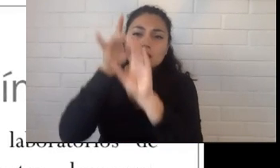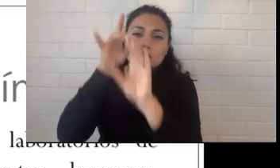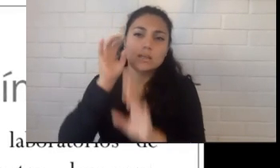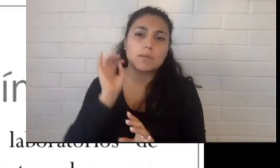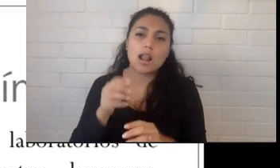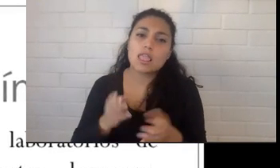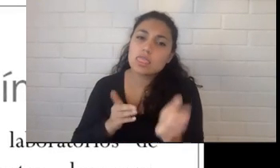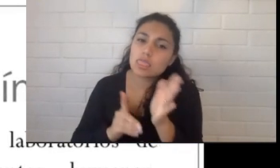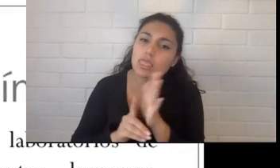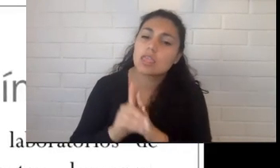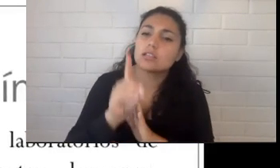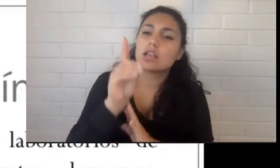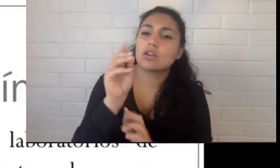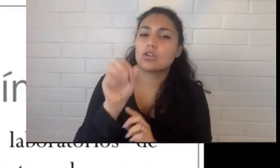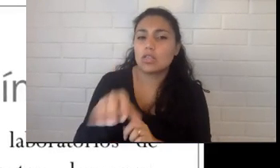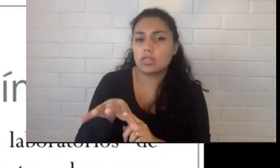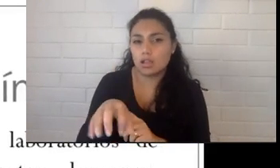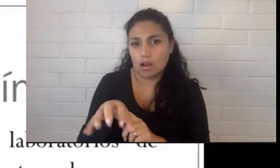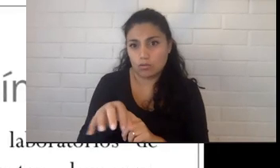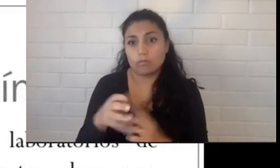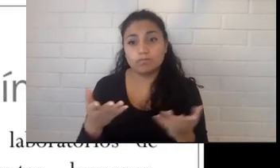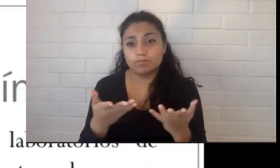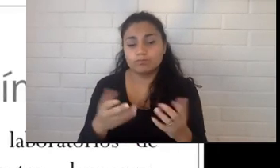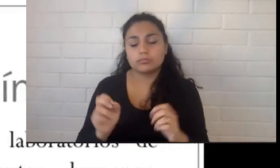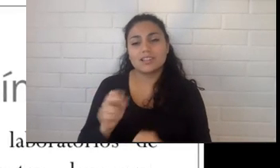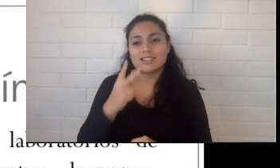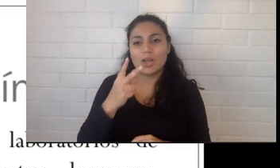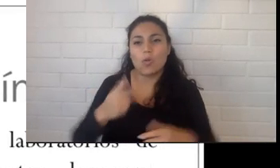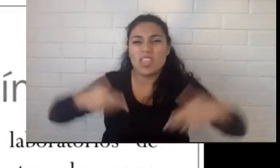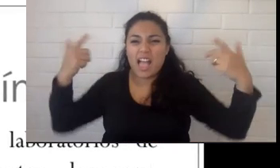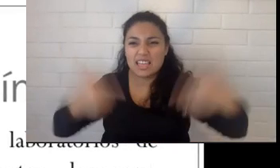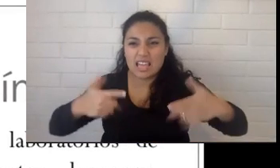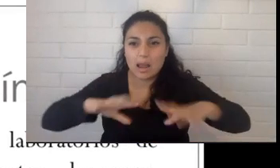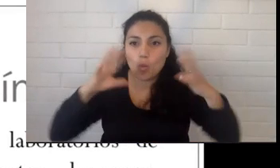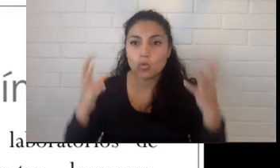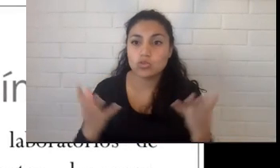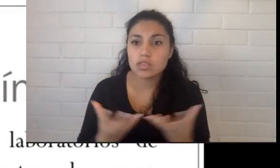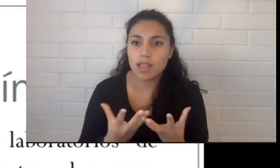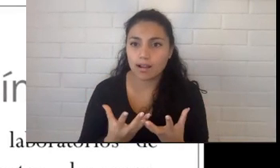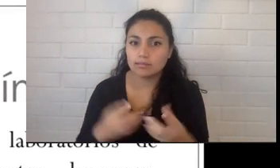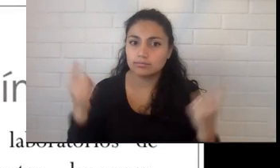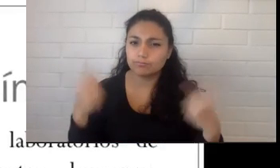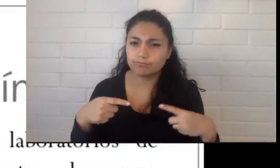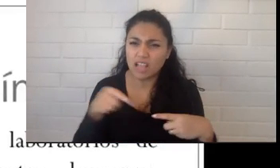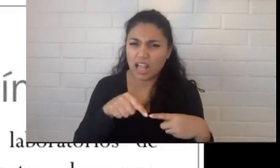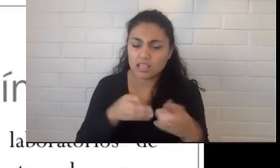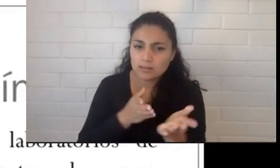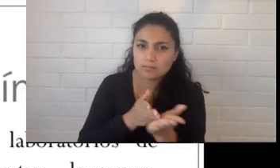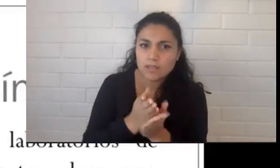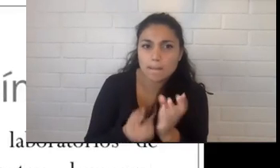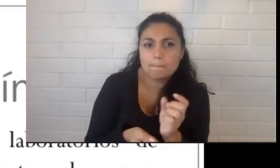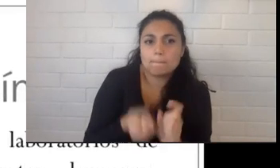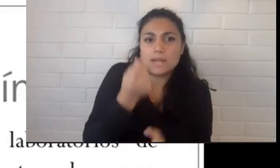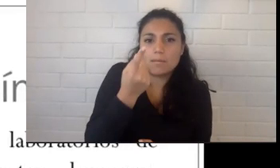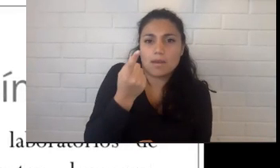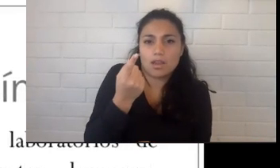de la tecnología y la biomecánica fue la Segunda Guerra Mundial, en donde aparecen los primeros laboratorios de biomecánica y análisis de movimiento humano, por